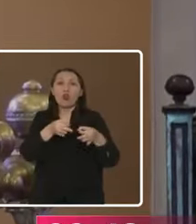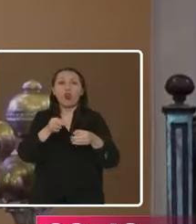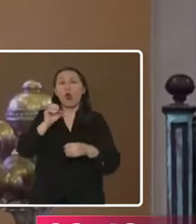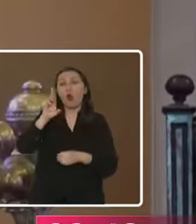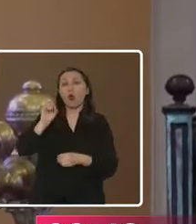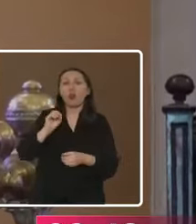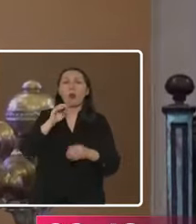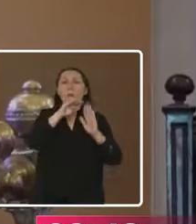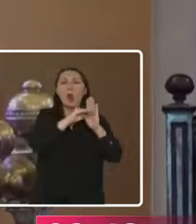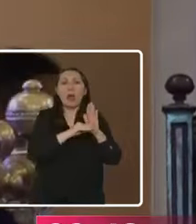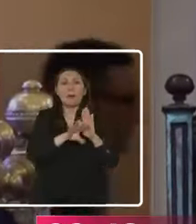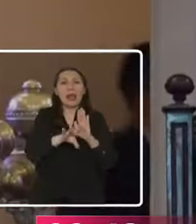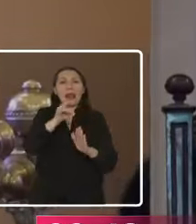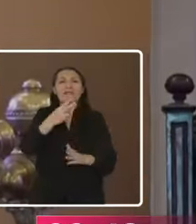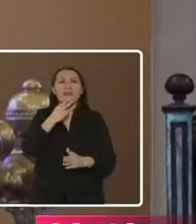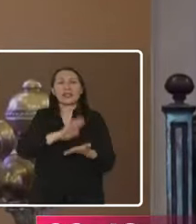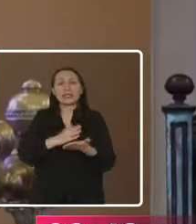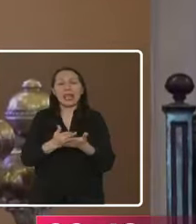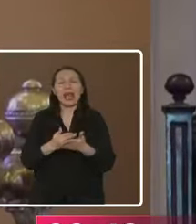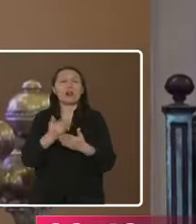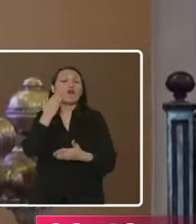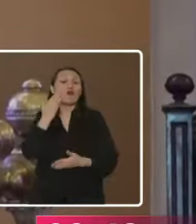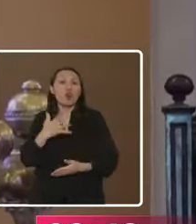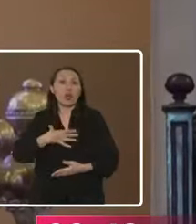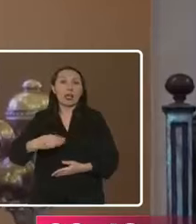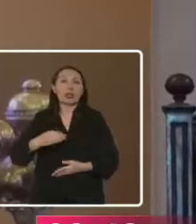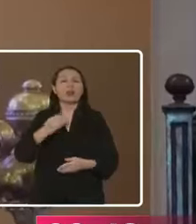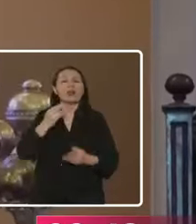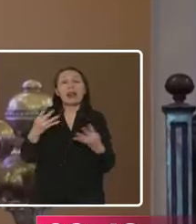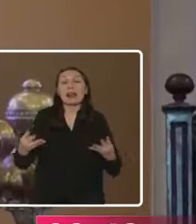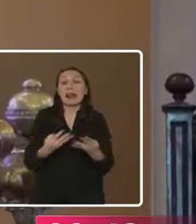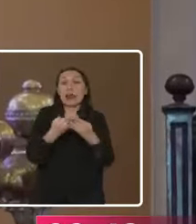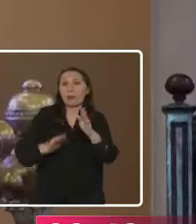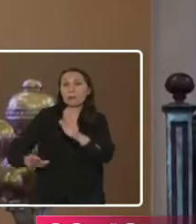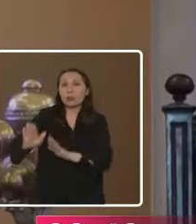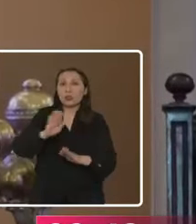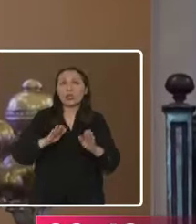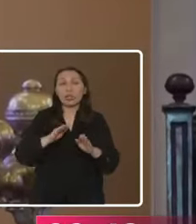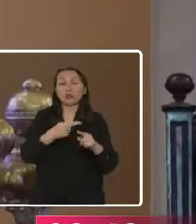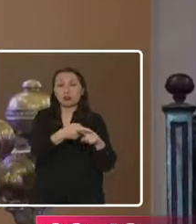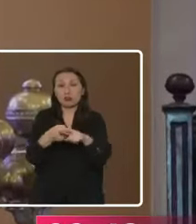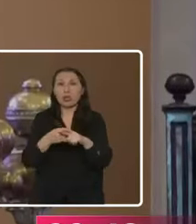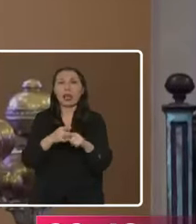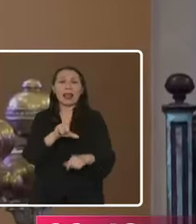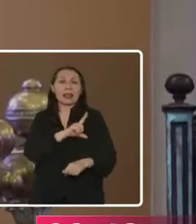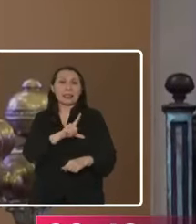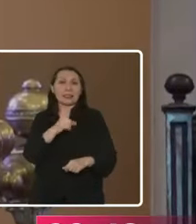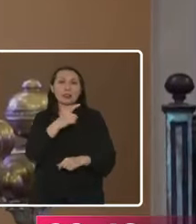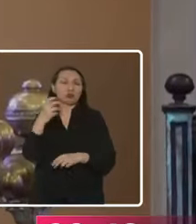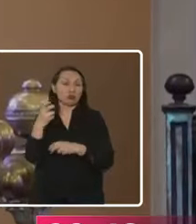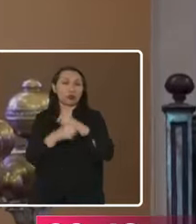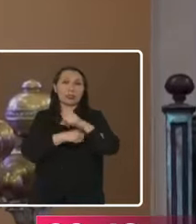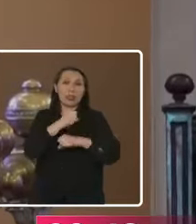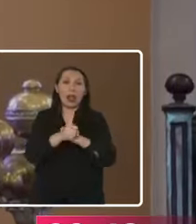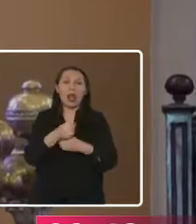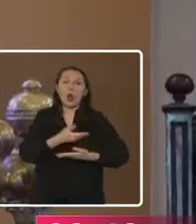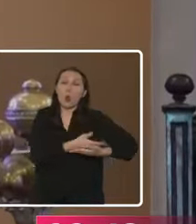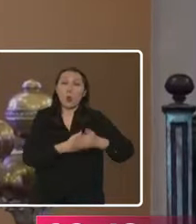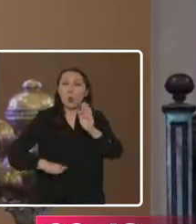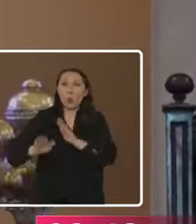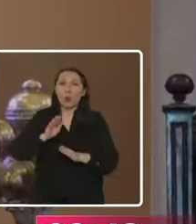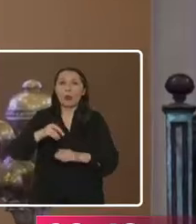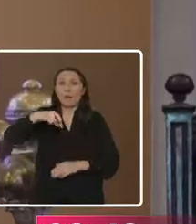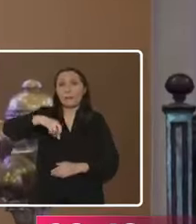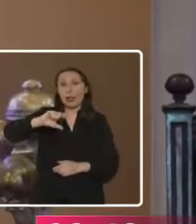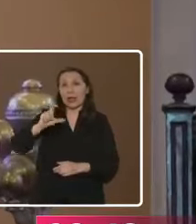programa Elige Vivir Sano, el bono por hijo, la red de protección social, los liceos bicentenarios, la sala cuna universal,